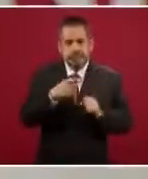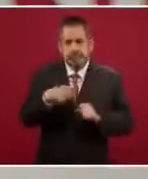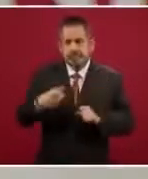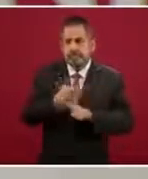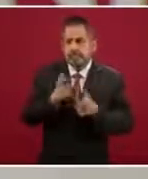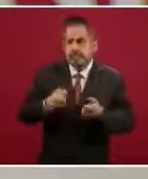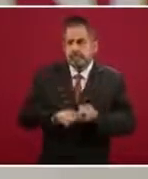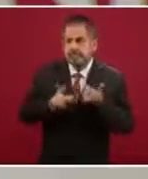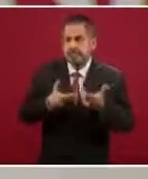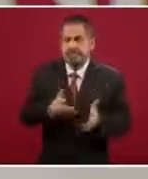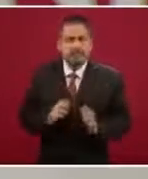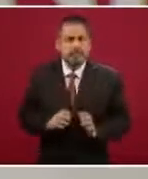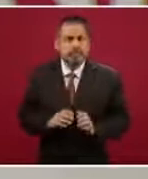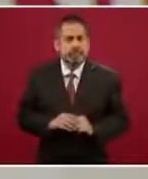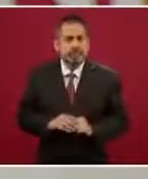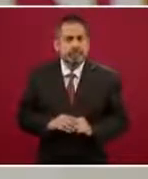expresión.